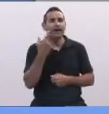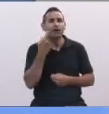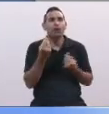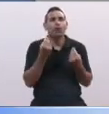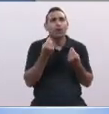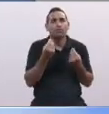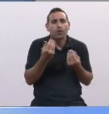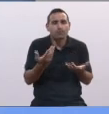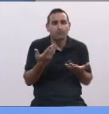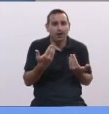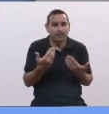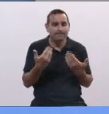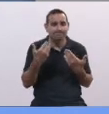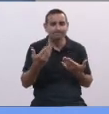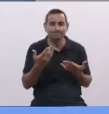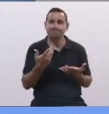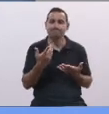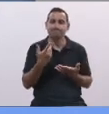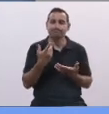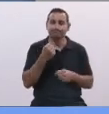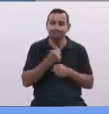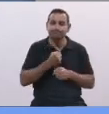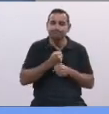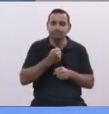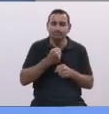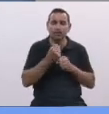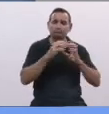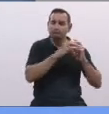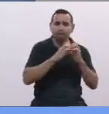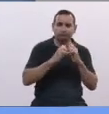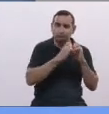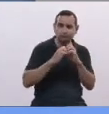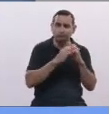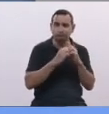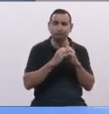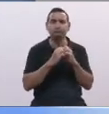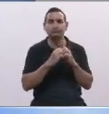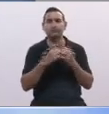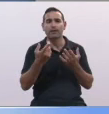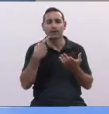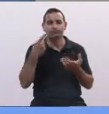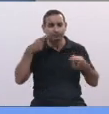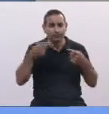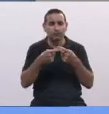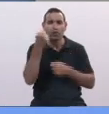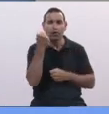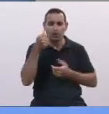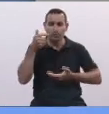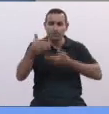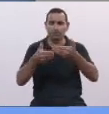ver cómo somos nosotros capaces de generar la tarea, debatir y generar las condiciones para que la economía